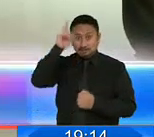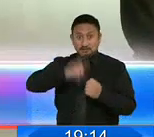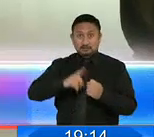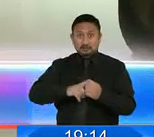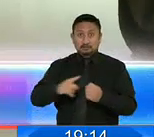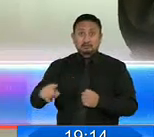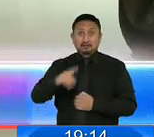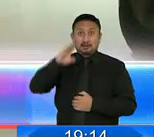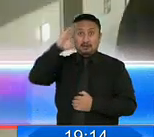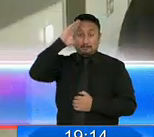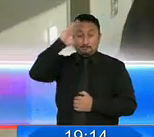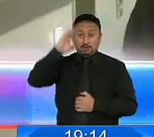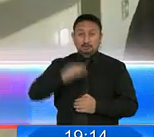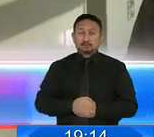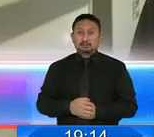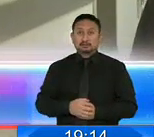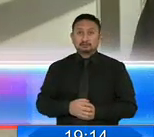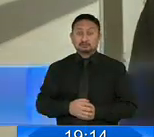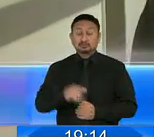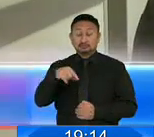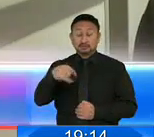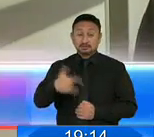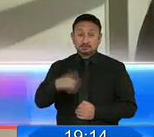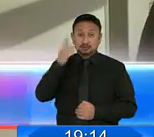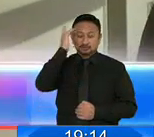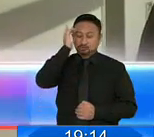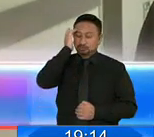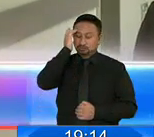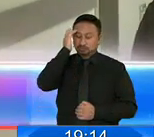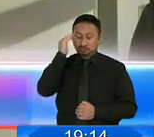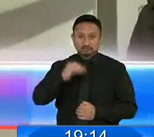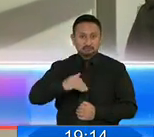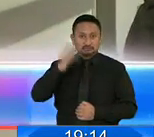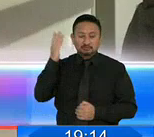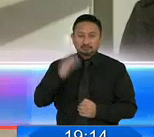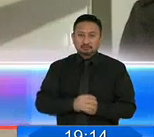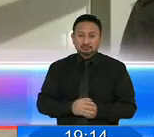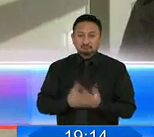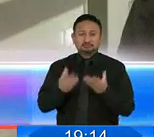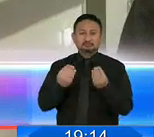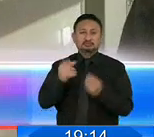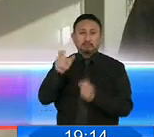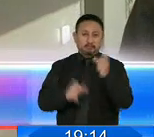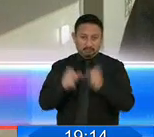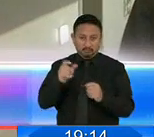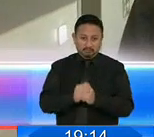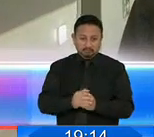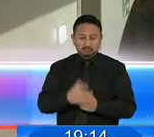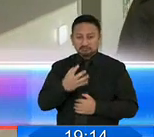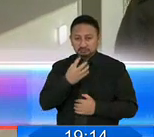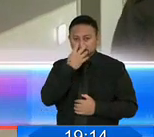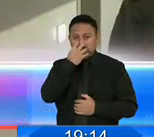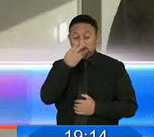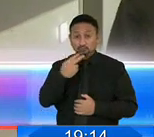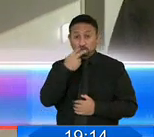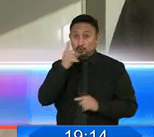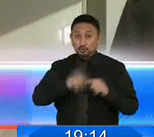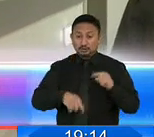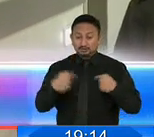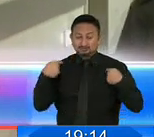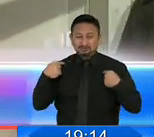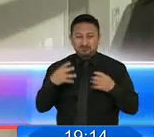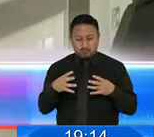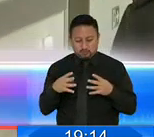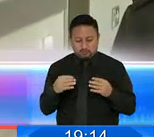de la Policía. Se ha complicado la situación aquí en el hospital debido a que viene mucha gente con complicaciones respiratorias, con los pulmones